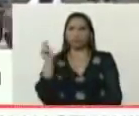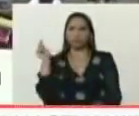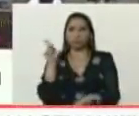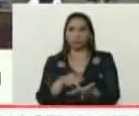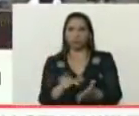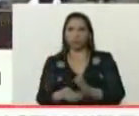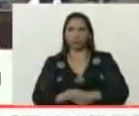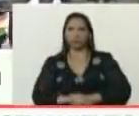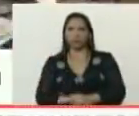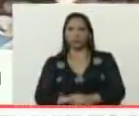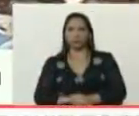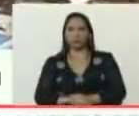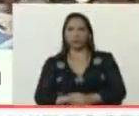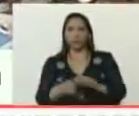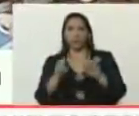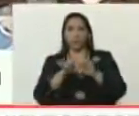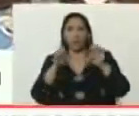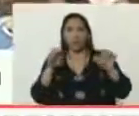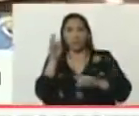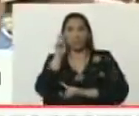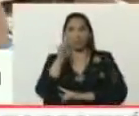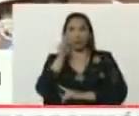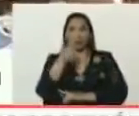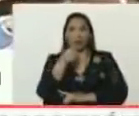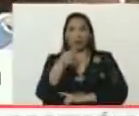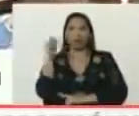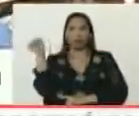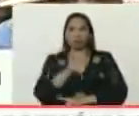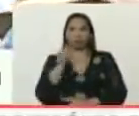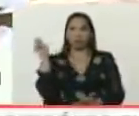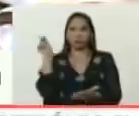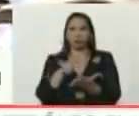presente. Los educadores dicen,